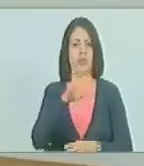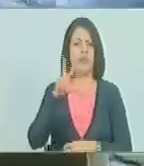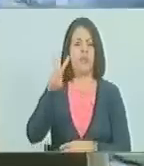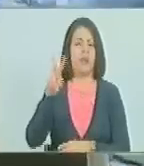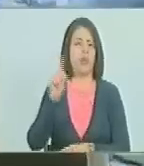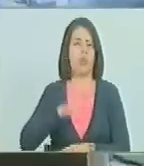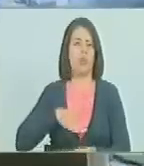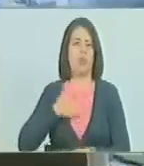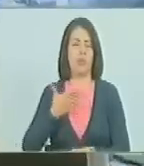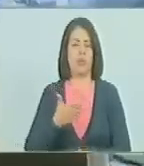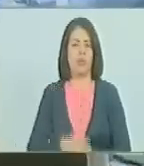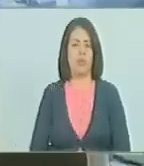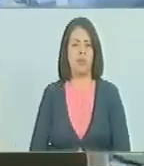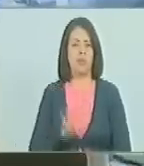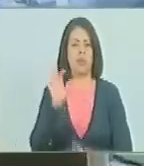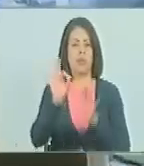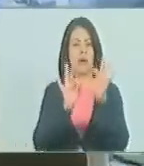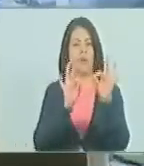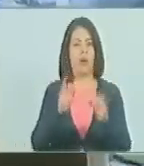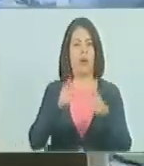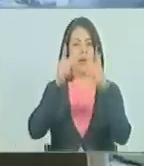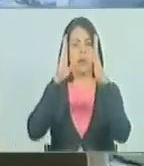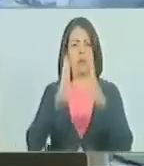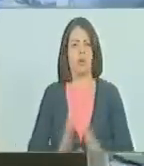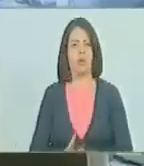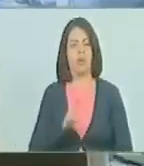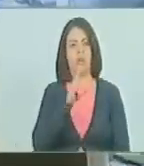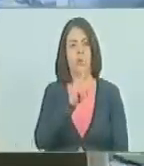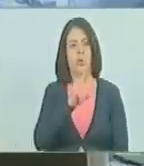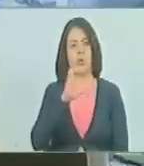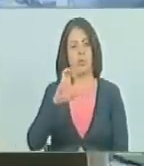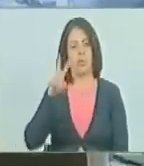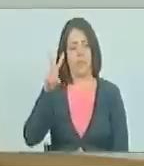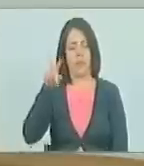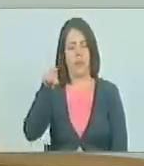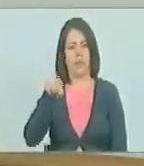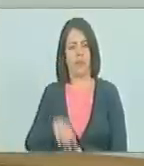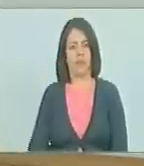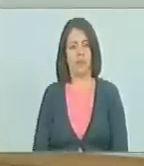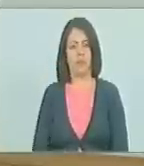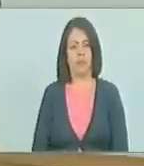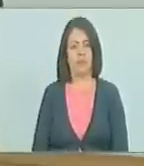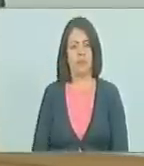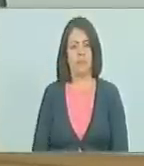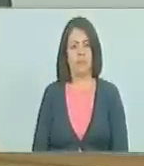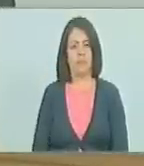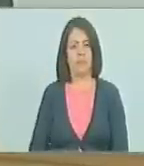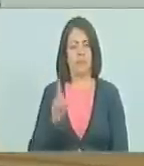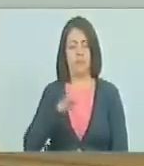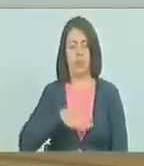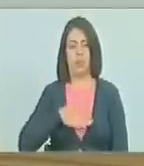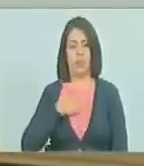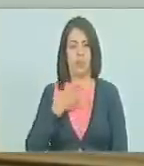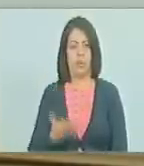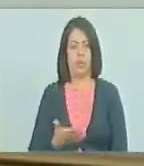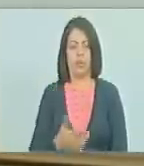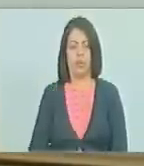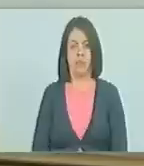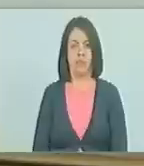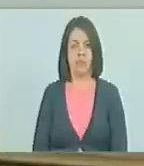Venezuela para escoger a las autoridades de la Universidad Central de Venezuela. No podrían